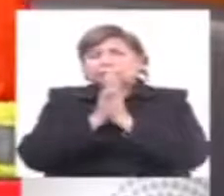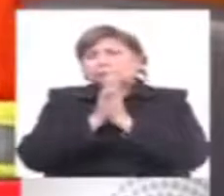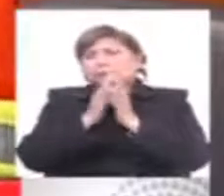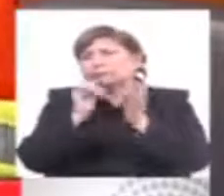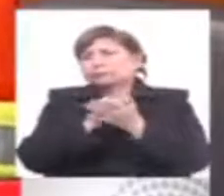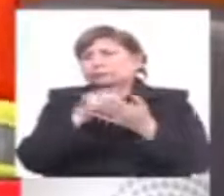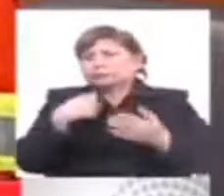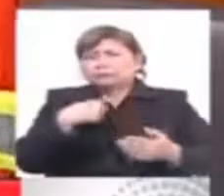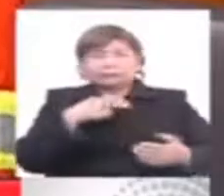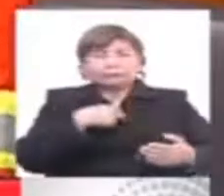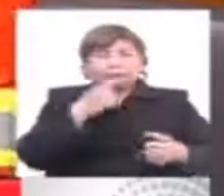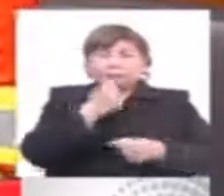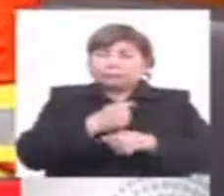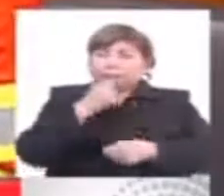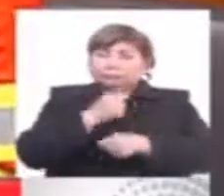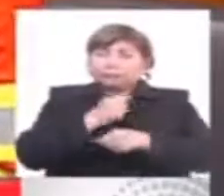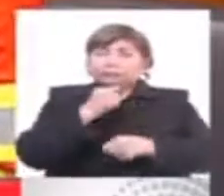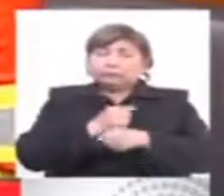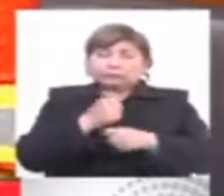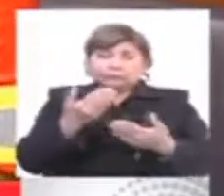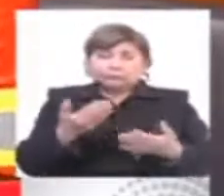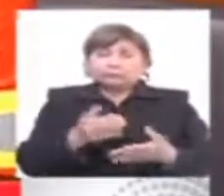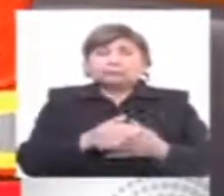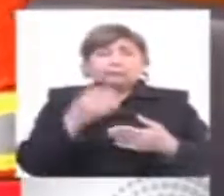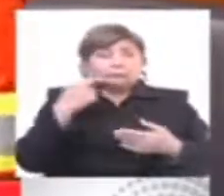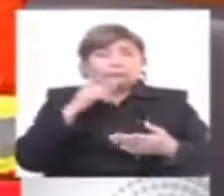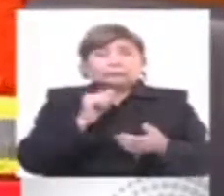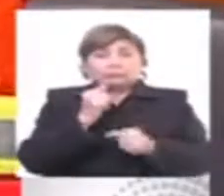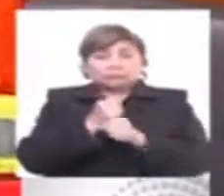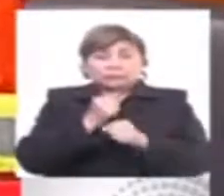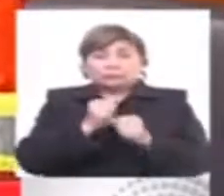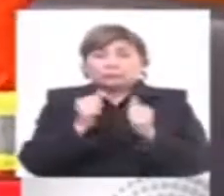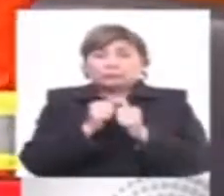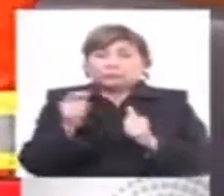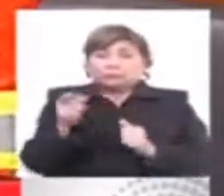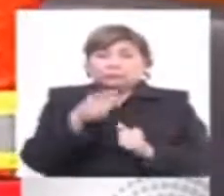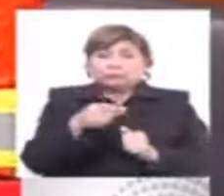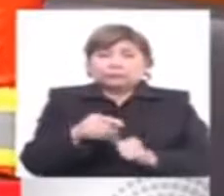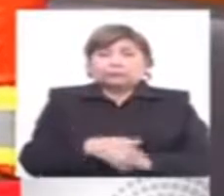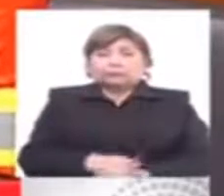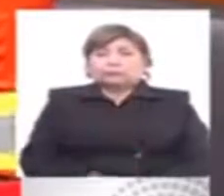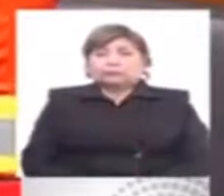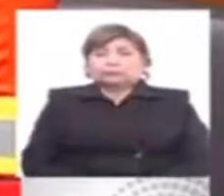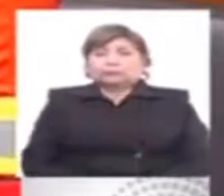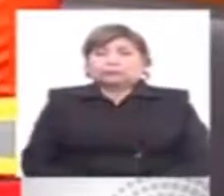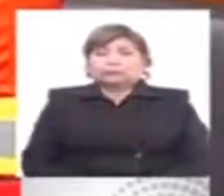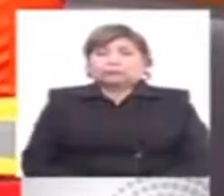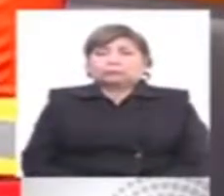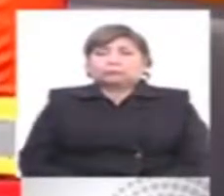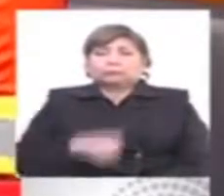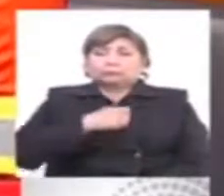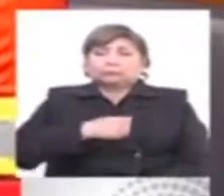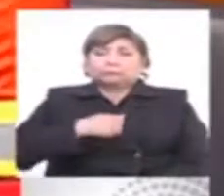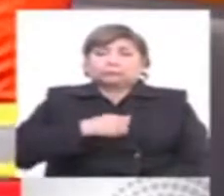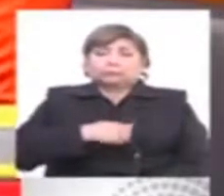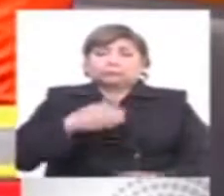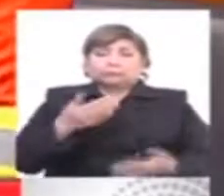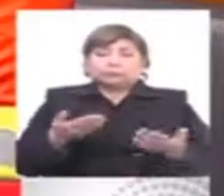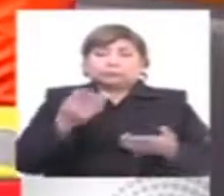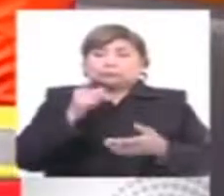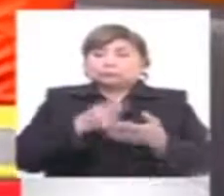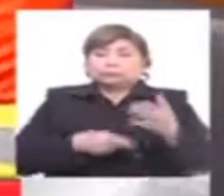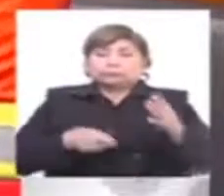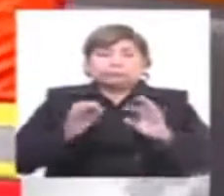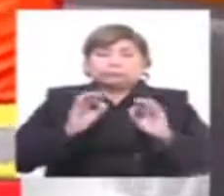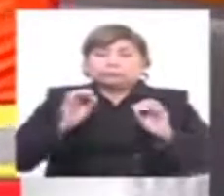es nuestra labor para trabajar con ellos. Es una lástima que no se nos